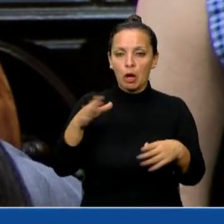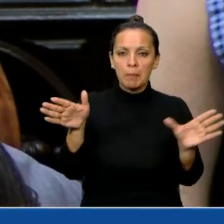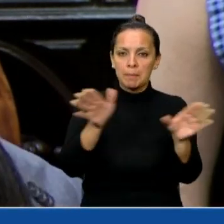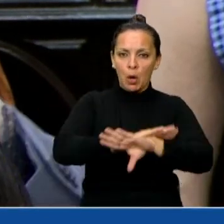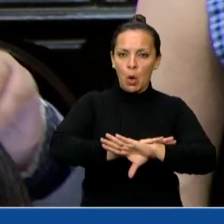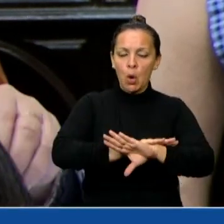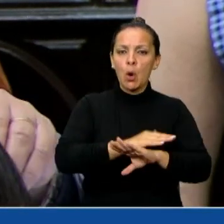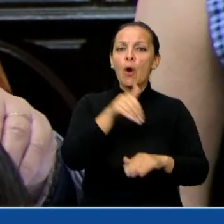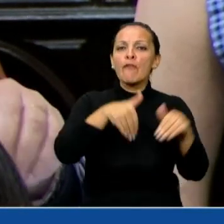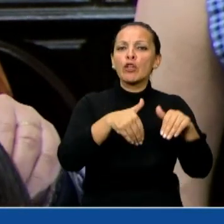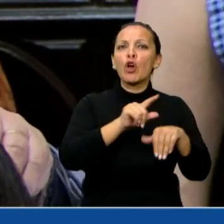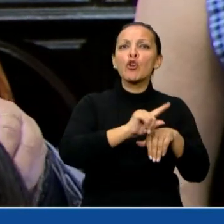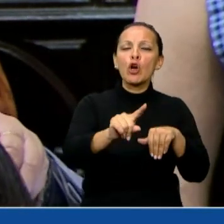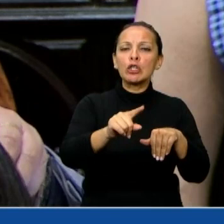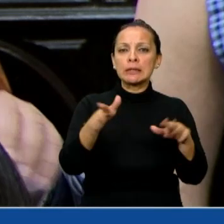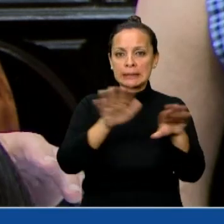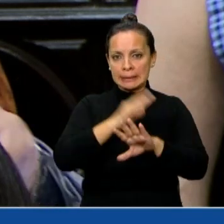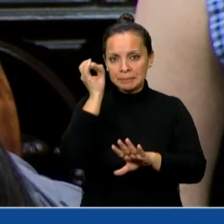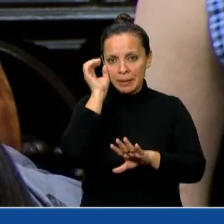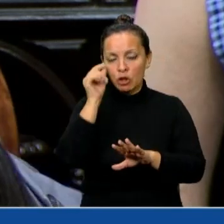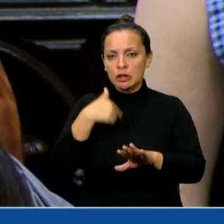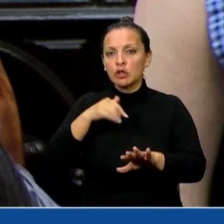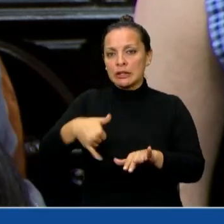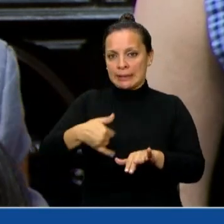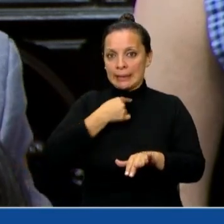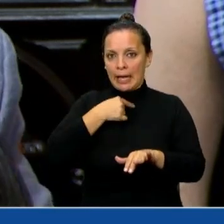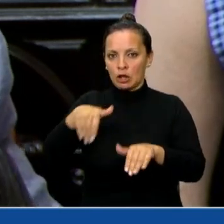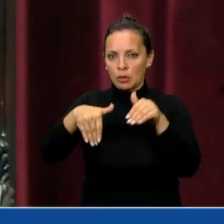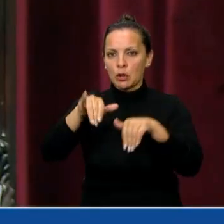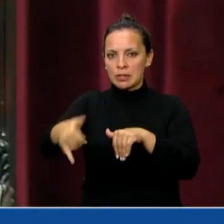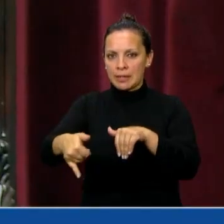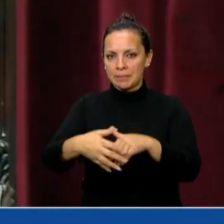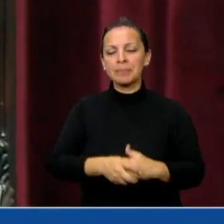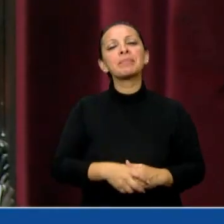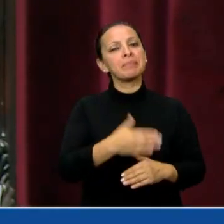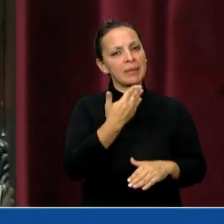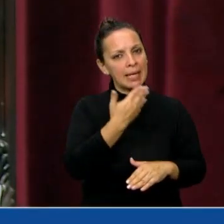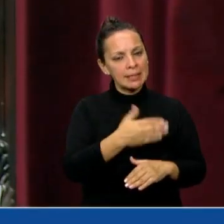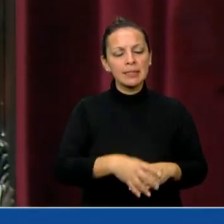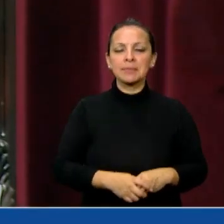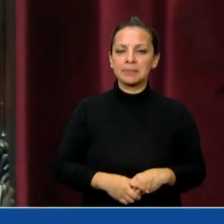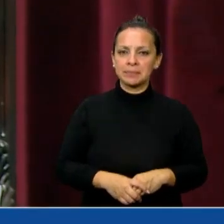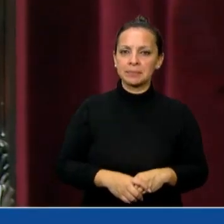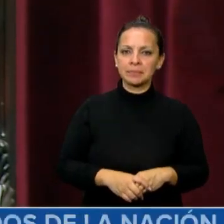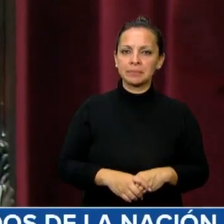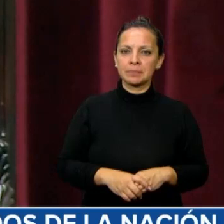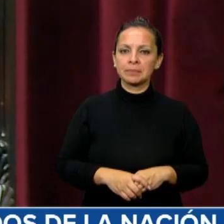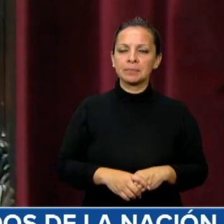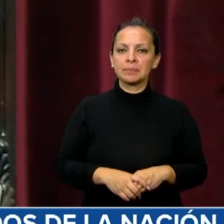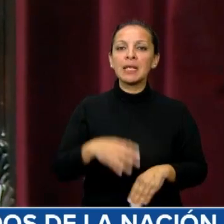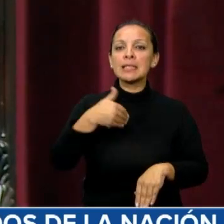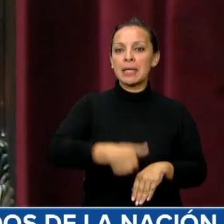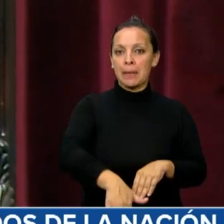voto negativo, le pido que quede consignado como positivo. Gracias. Así se hará, diputado. Se